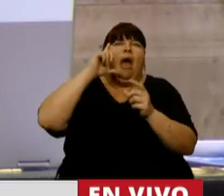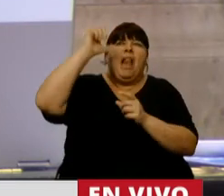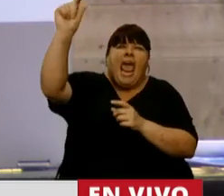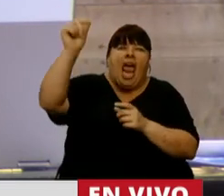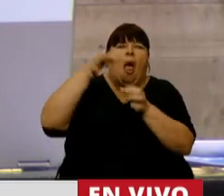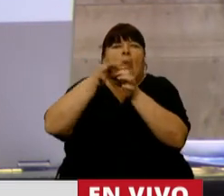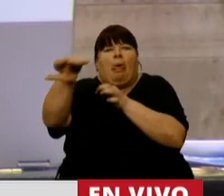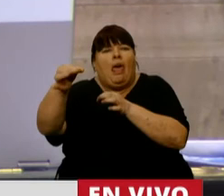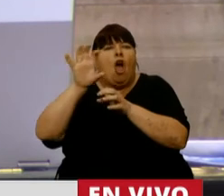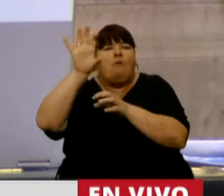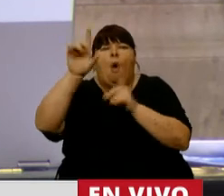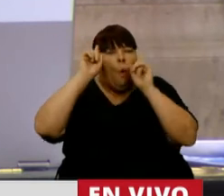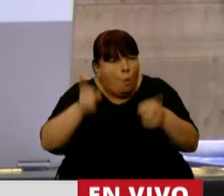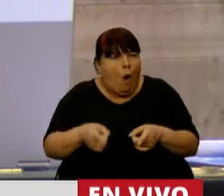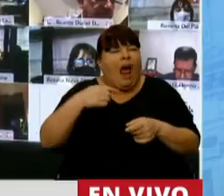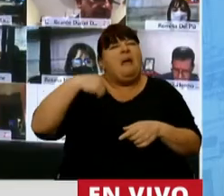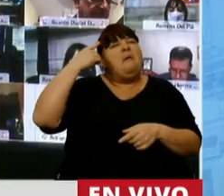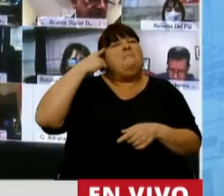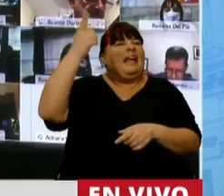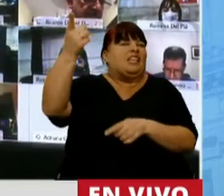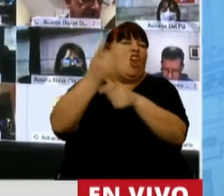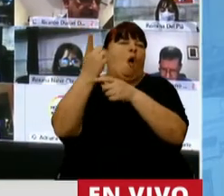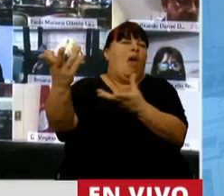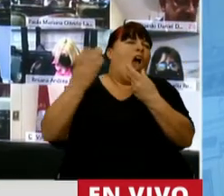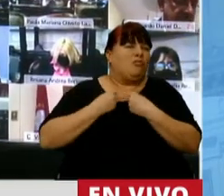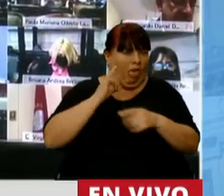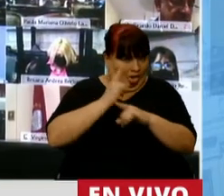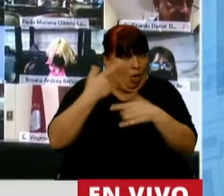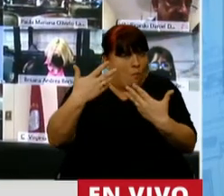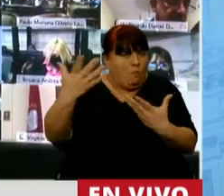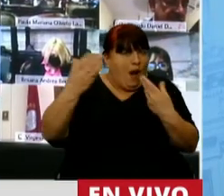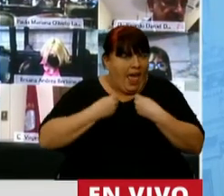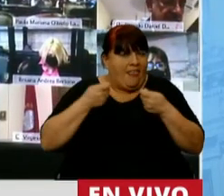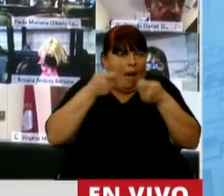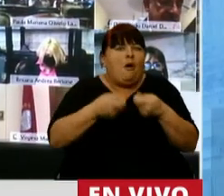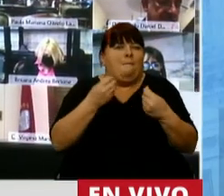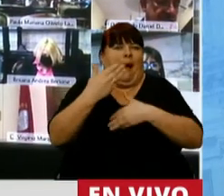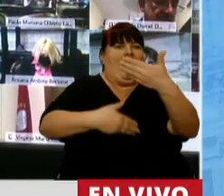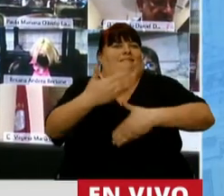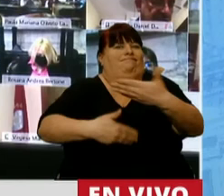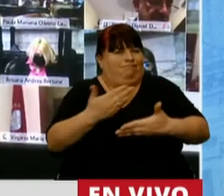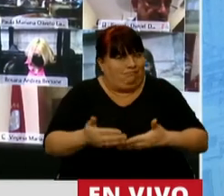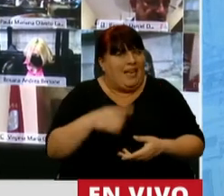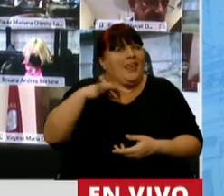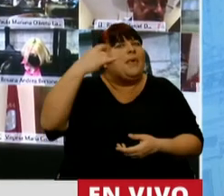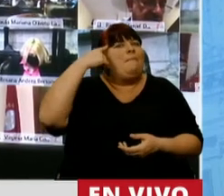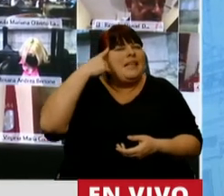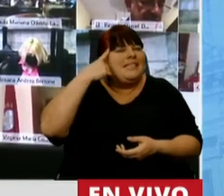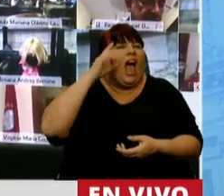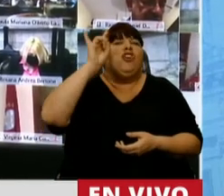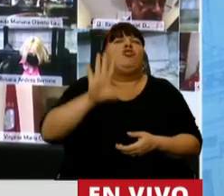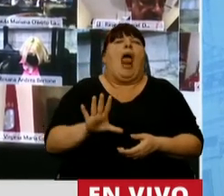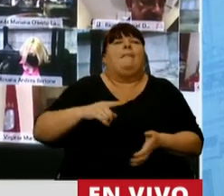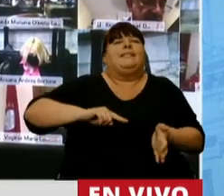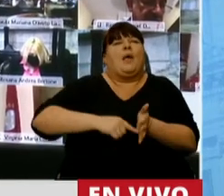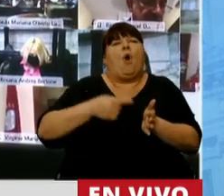más pequeñas y desde aquellas que pensamos que no pueden sumar nada y que solamente están ahí, y hay que pensar que solamente la